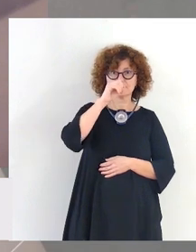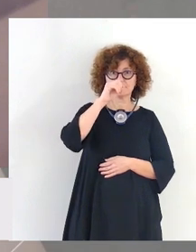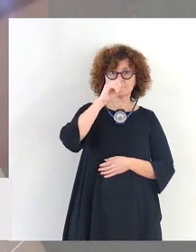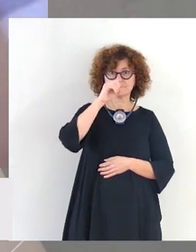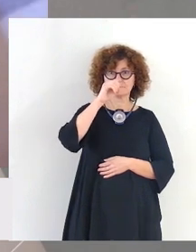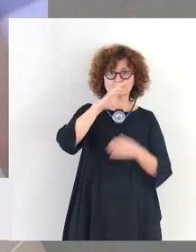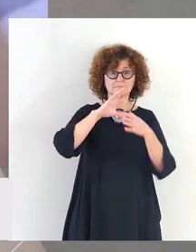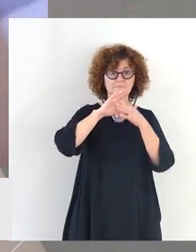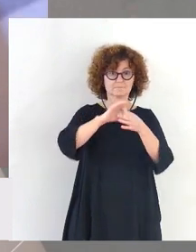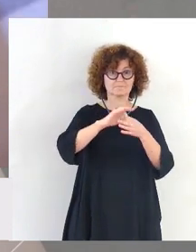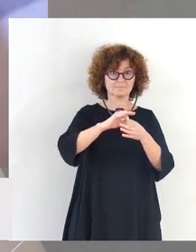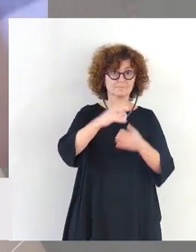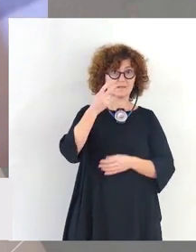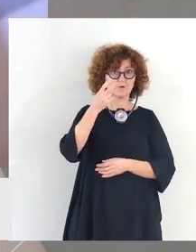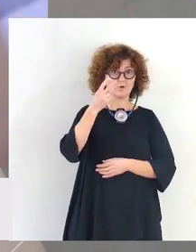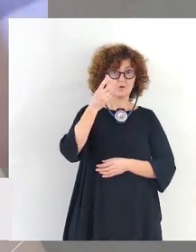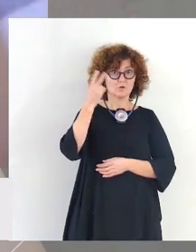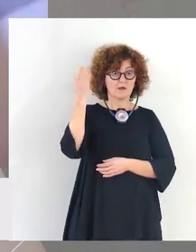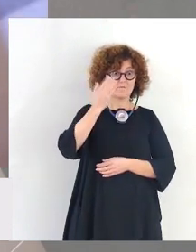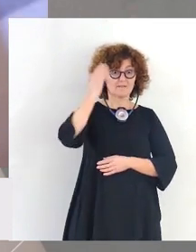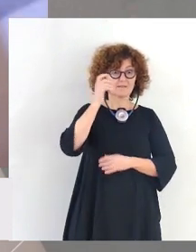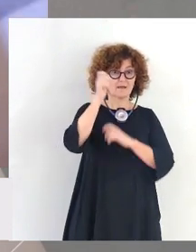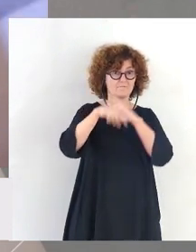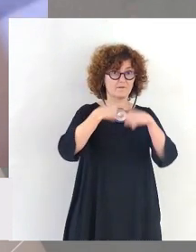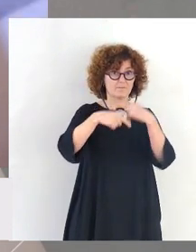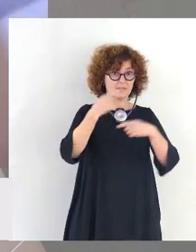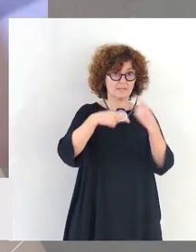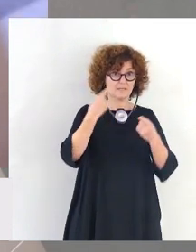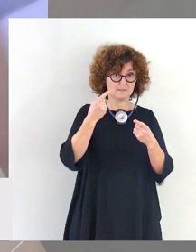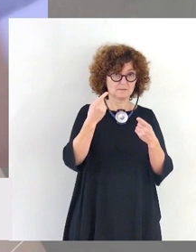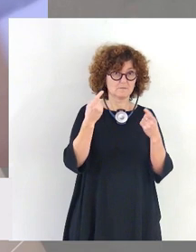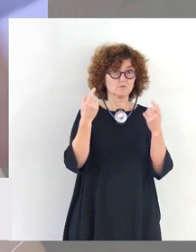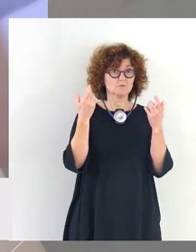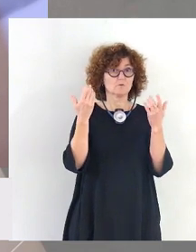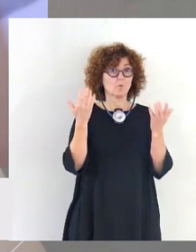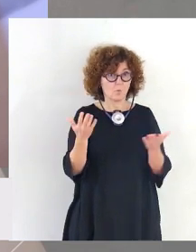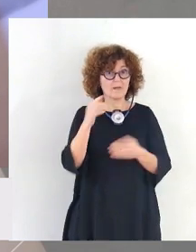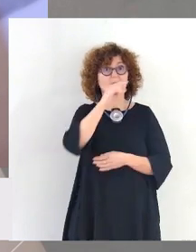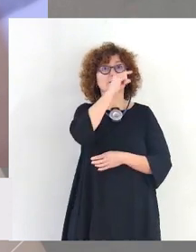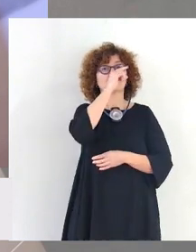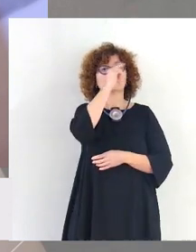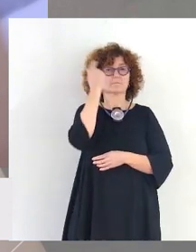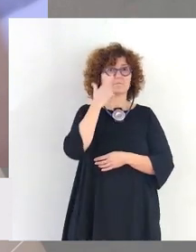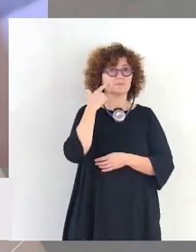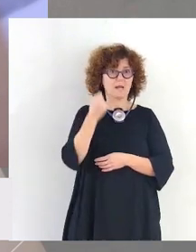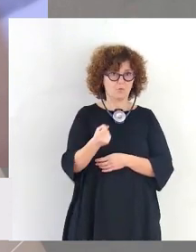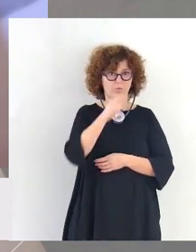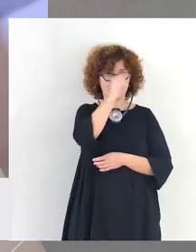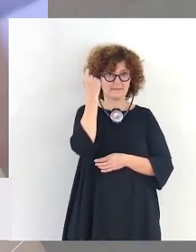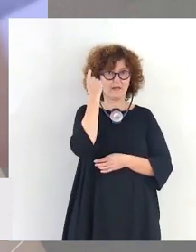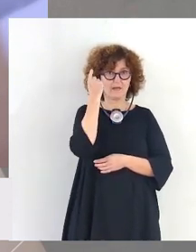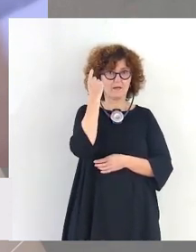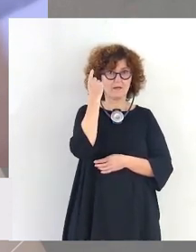de familias vulnerables es la Salud Mental y y no puedes no poder pagar